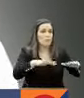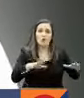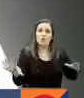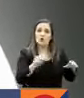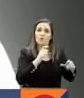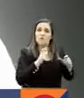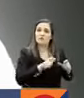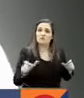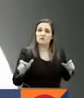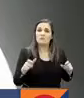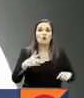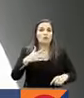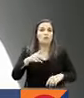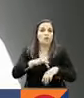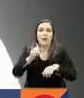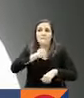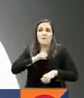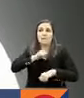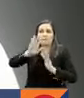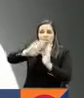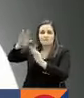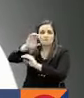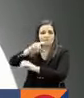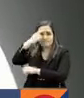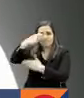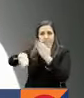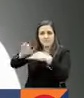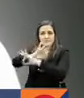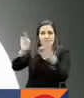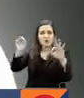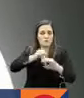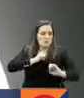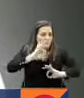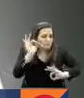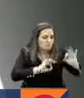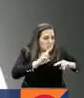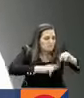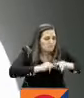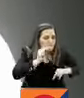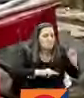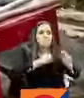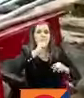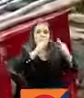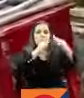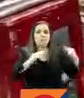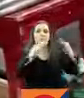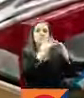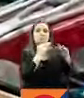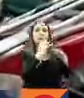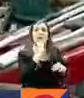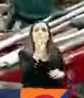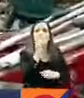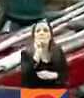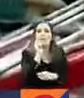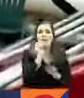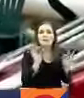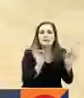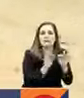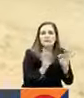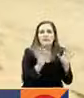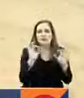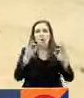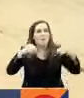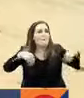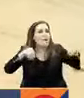cada uno que coja su lote y hacer lo que más se pueda, que son ranchitos de tabla o forrado en plástico.